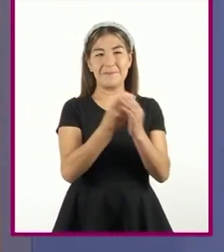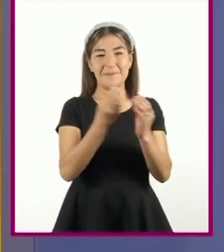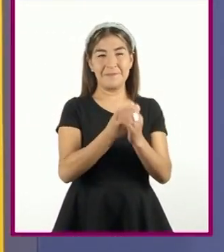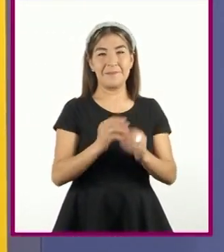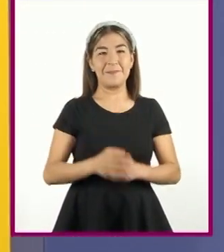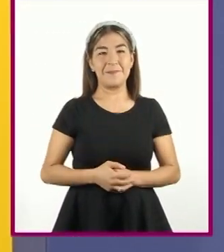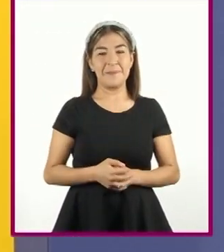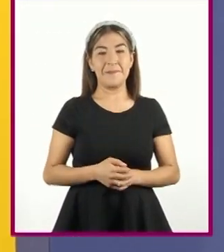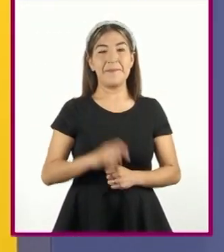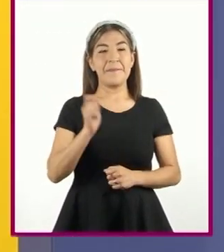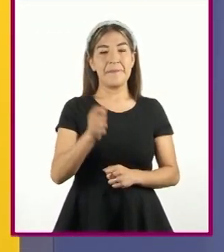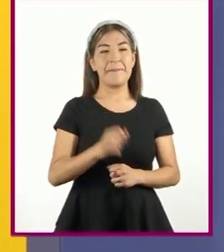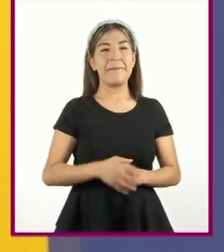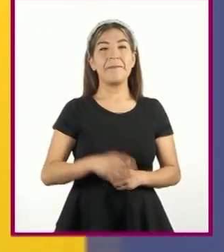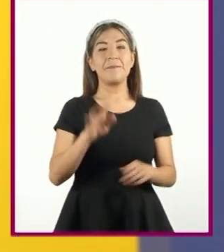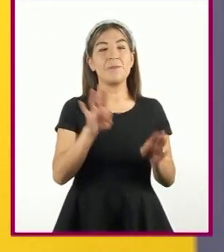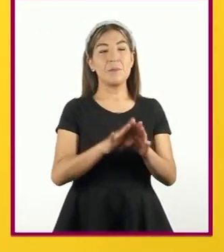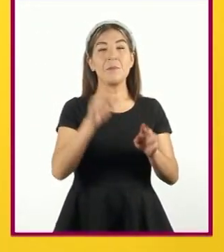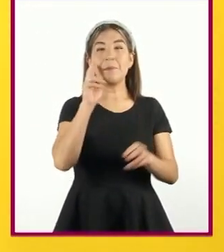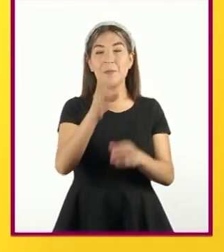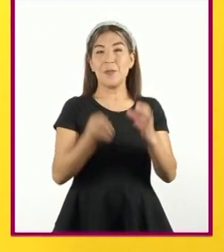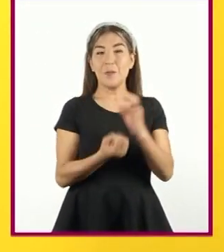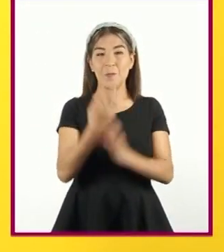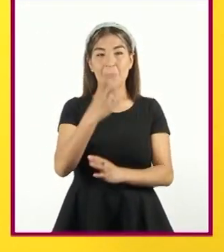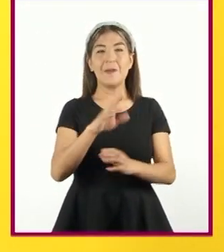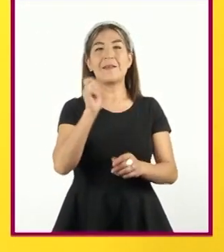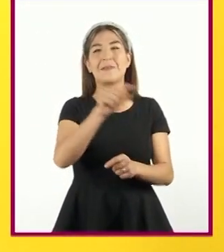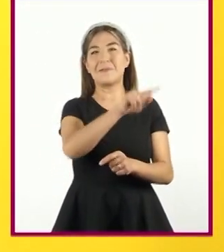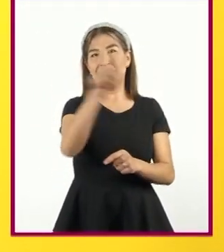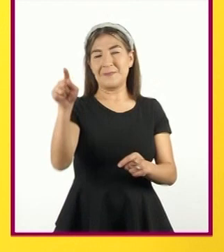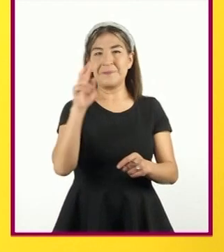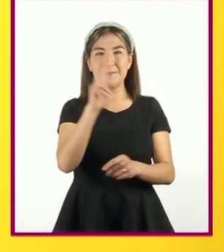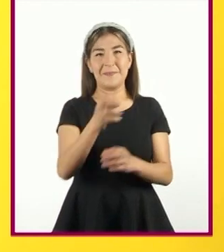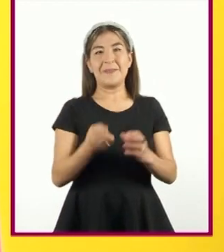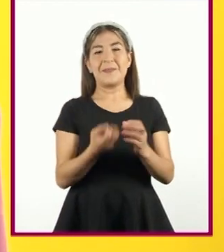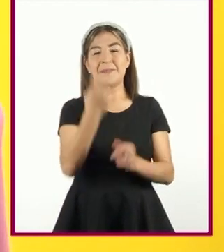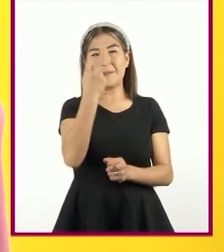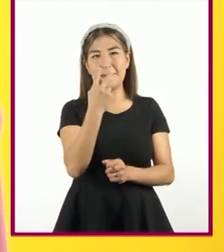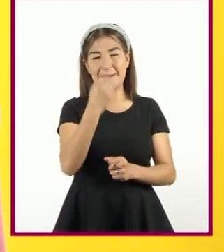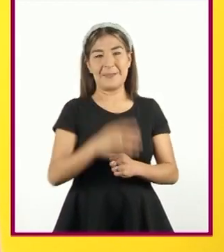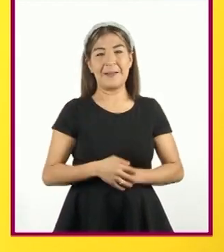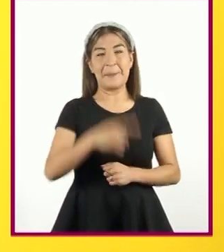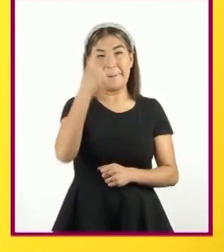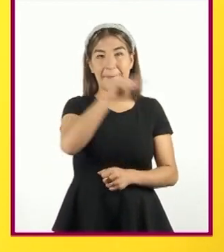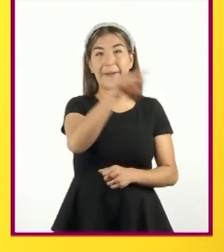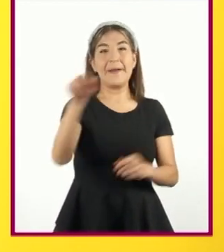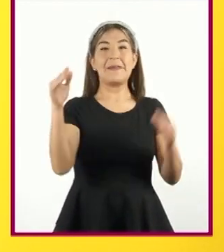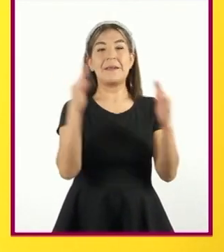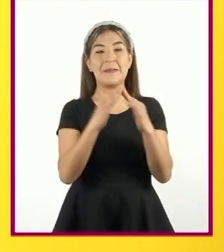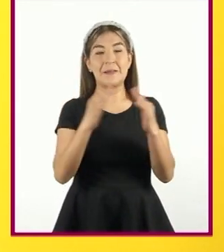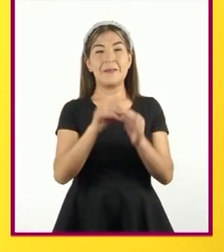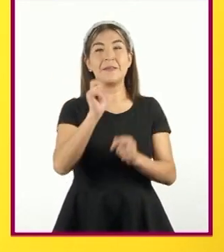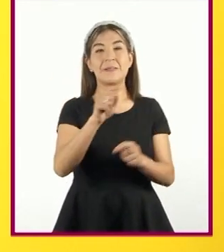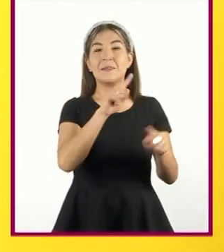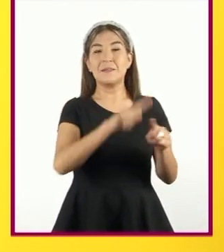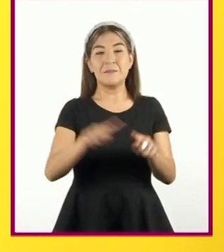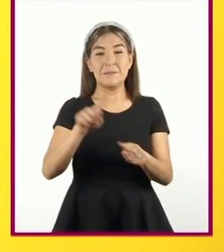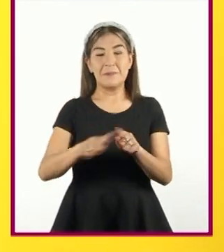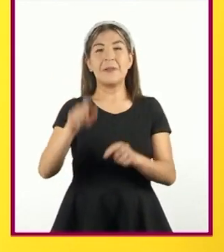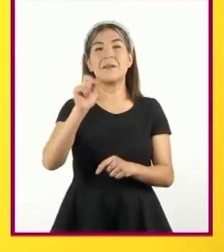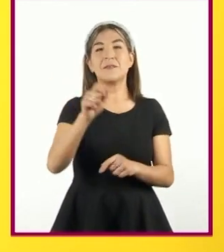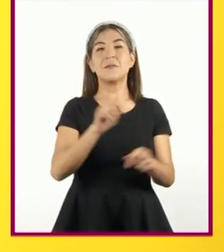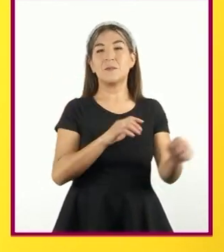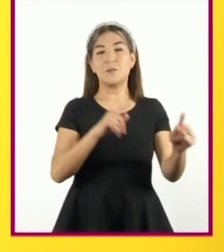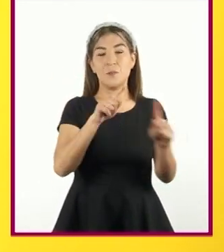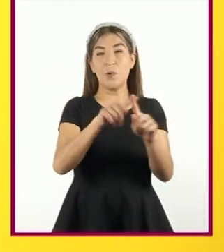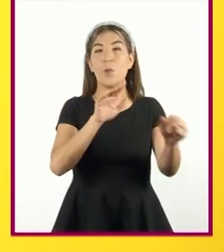esta estrategia digital con la que estamos llegando hasta sus hogares para continuar con sus aprendizajes en la